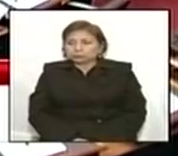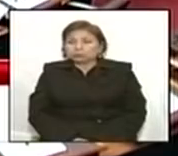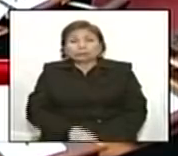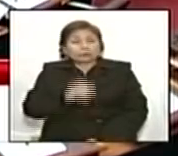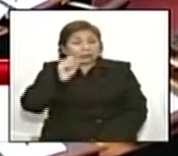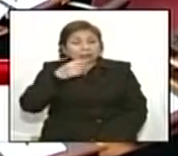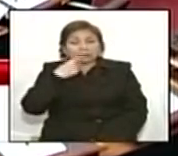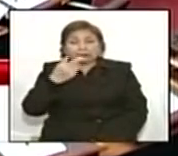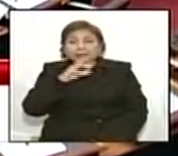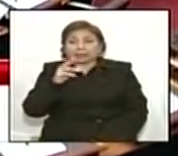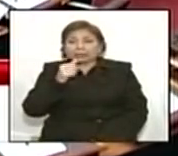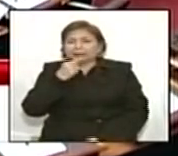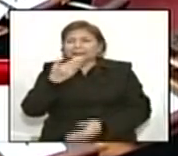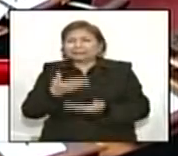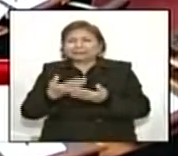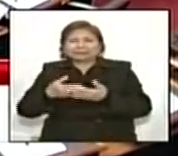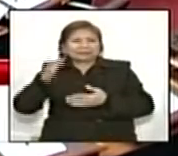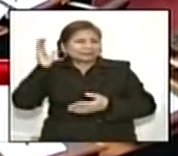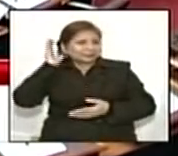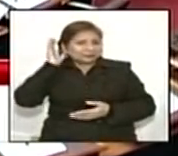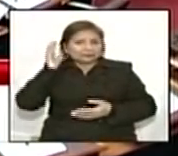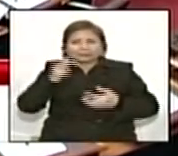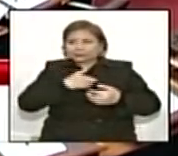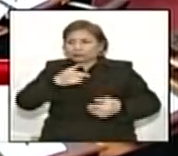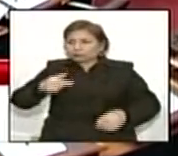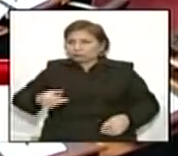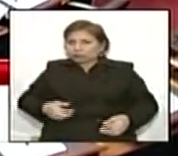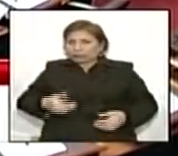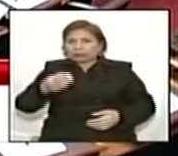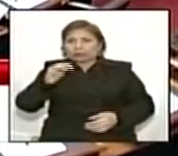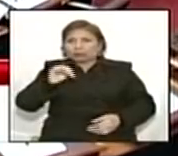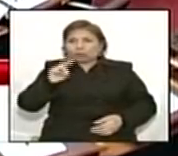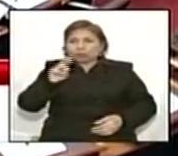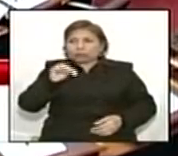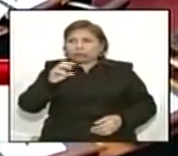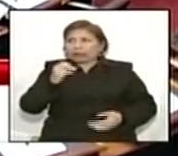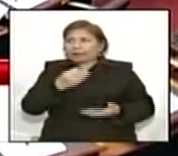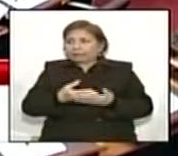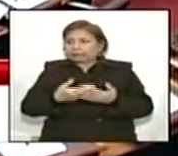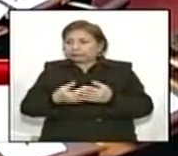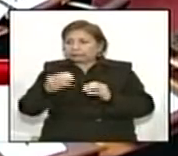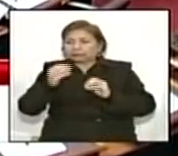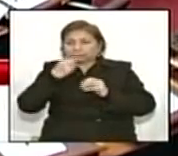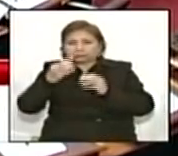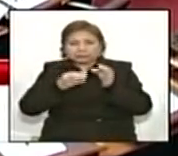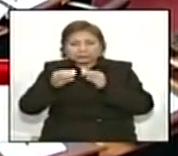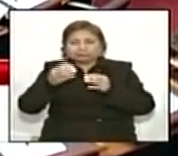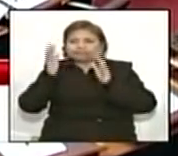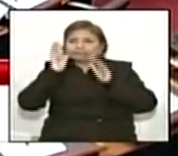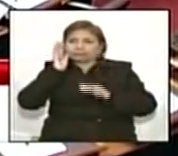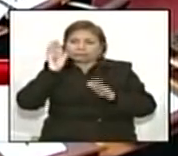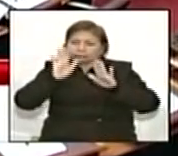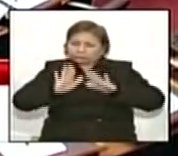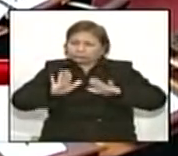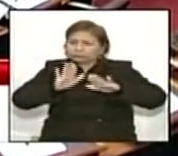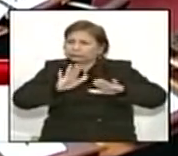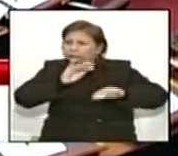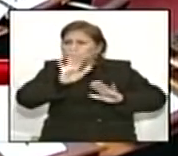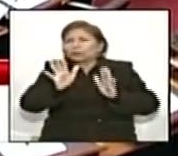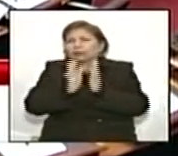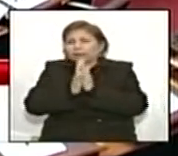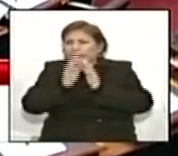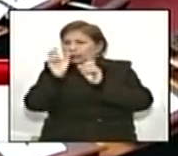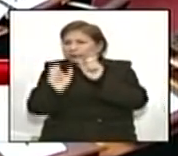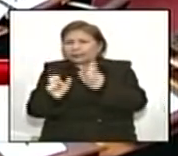pero es. eran prebendas menores dentro de todo, ¿no? Entonces, sí, por cosas pequeñas, lamentablemente a veces se termina cayendo